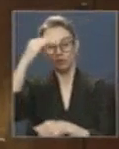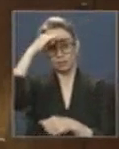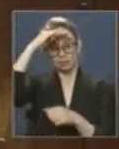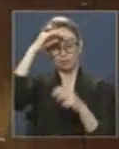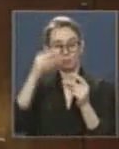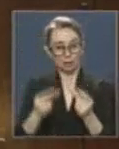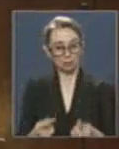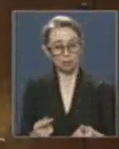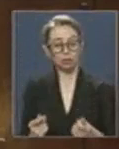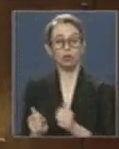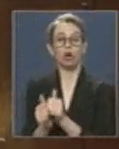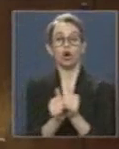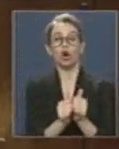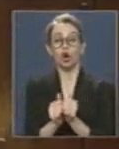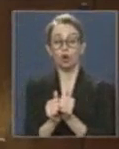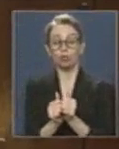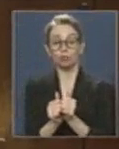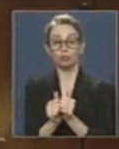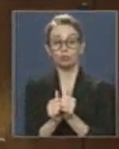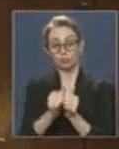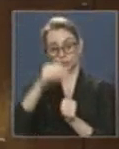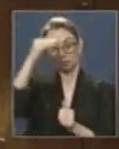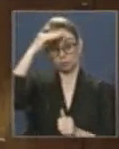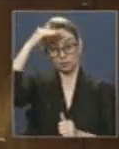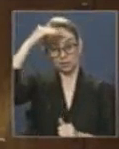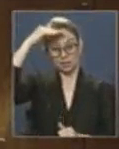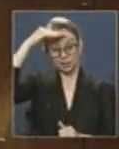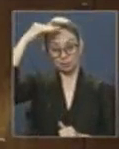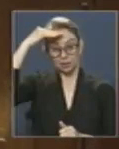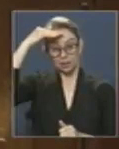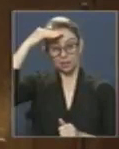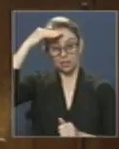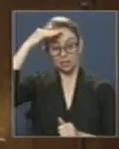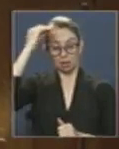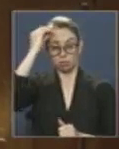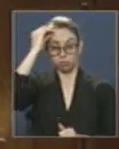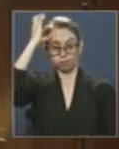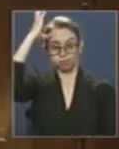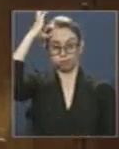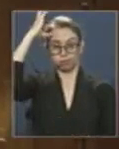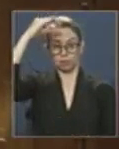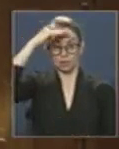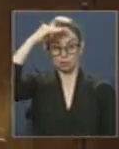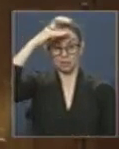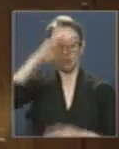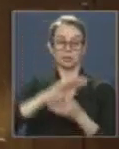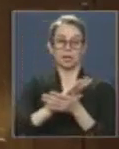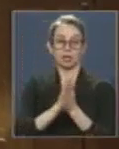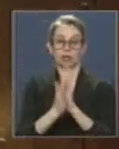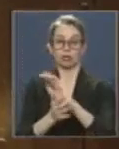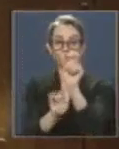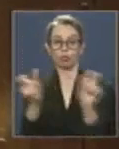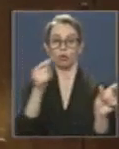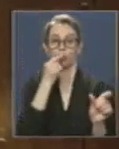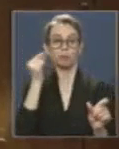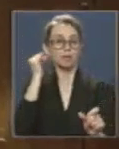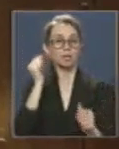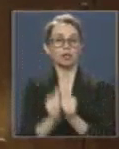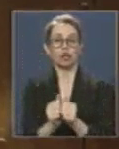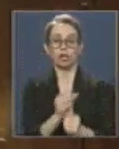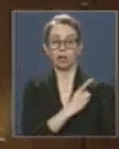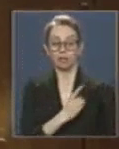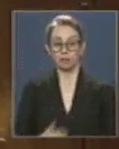especialistas, que junto a la experiencia, a la vasta, debo decir, experiencia de todos los y las colegas